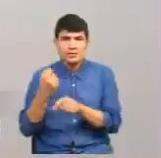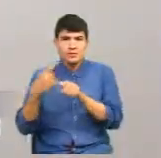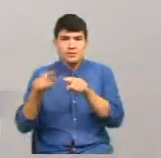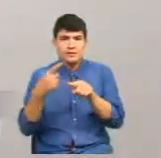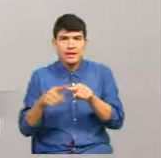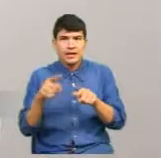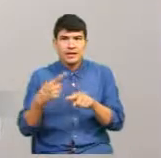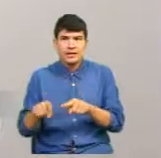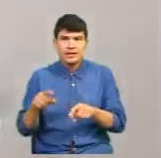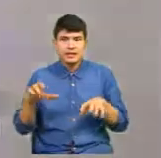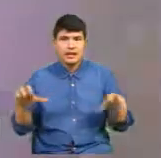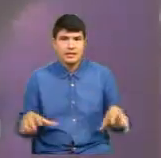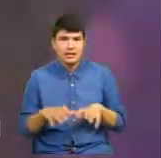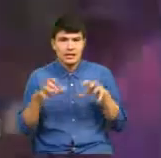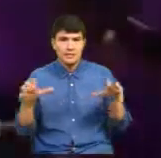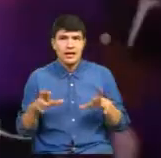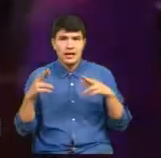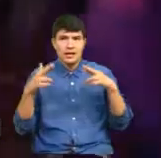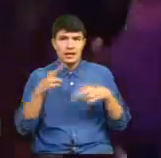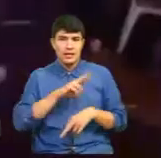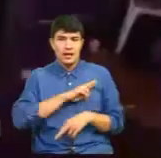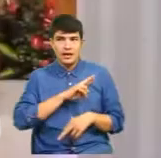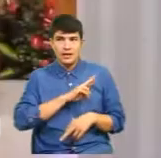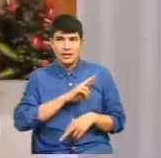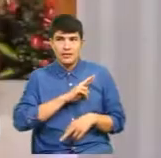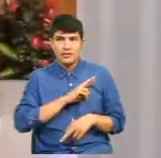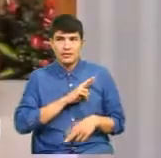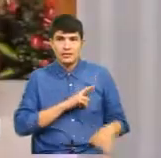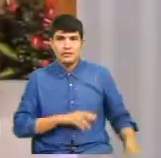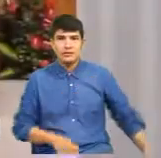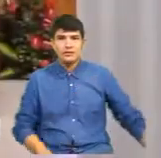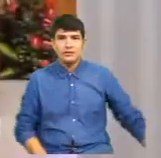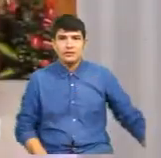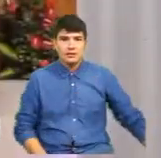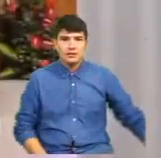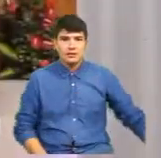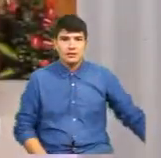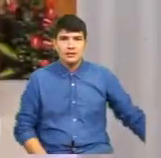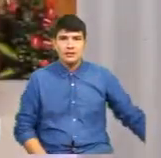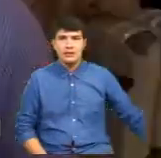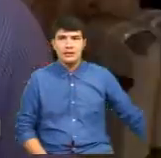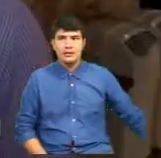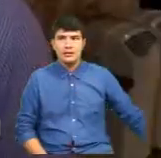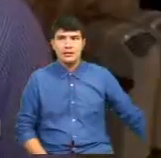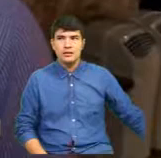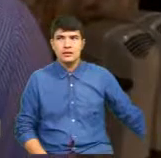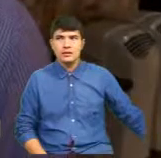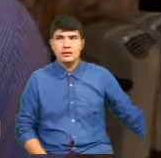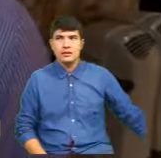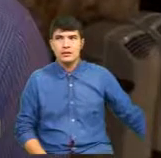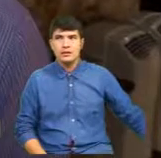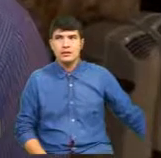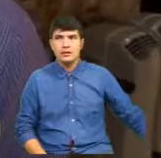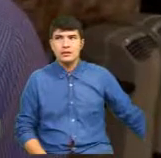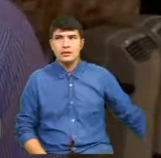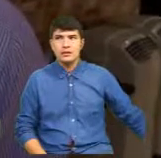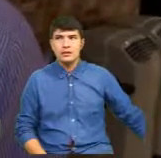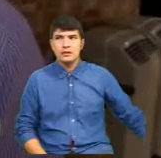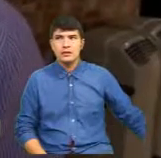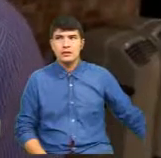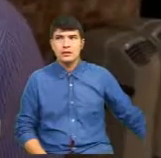religiosas y muy especialmente para esta época de Semana Santa. Nuestro compromiso es estar